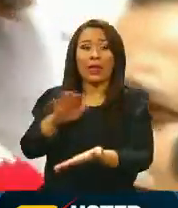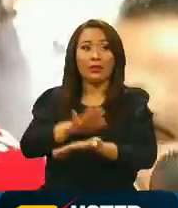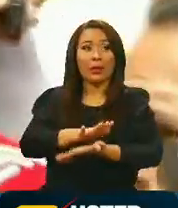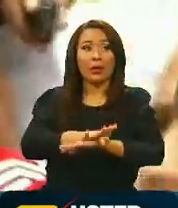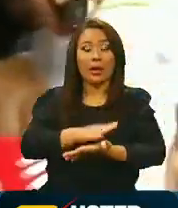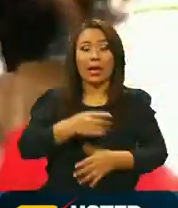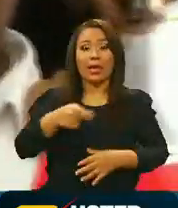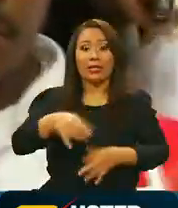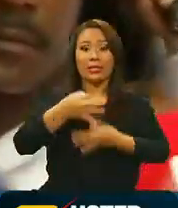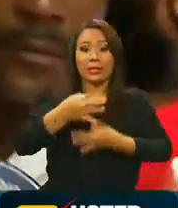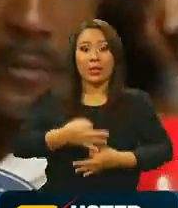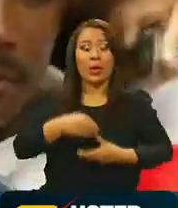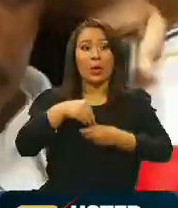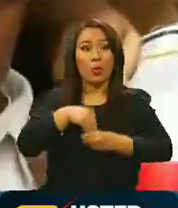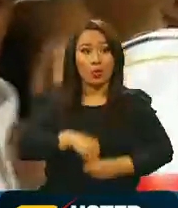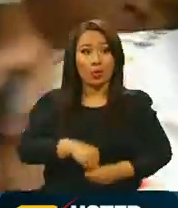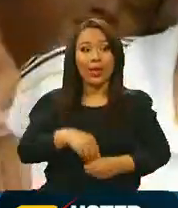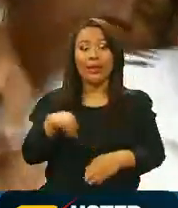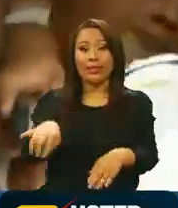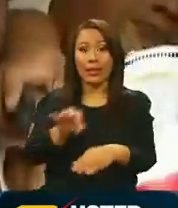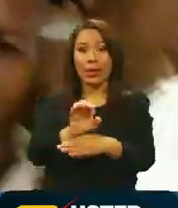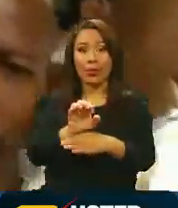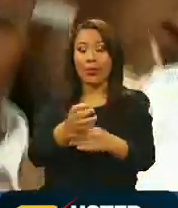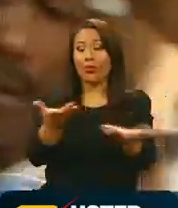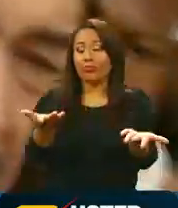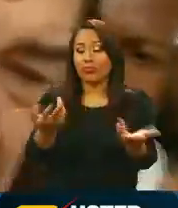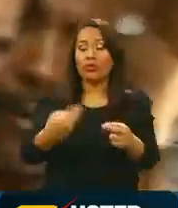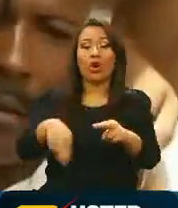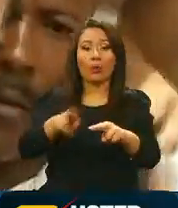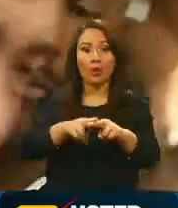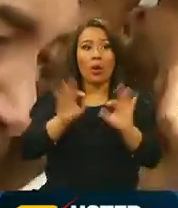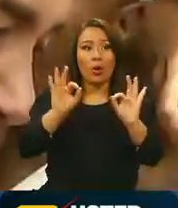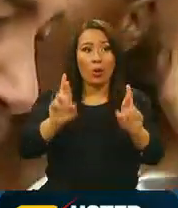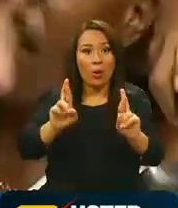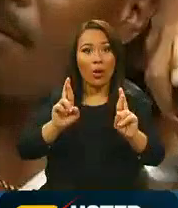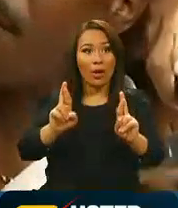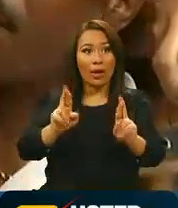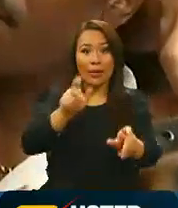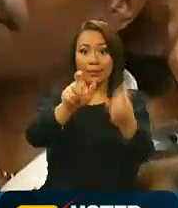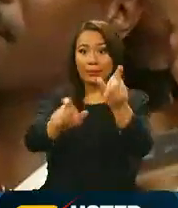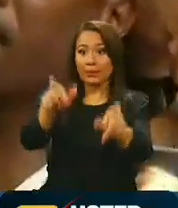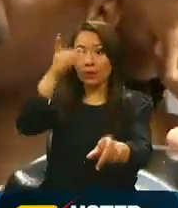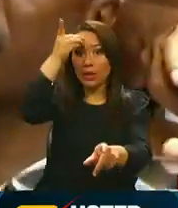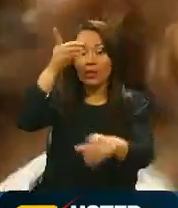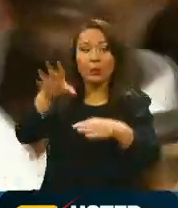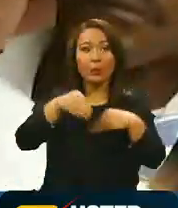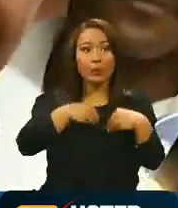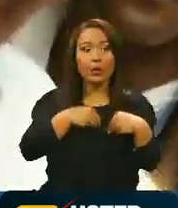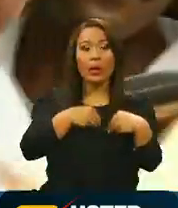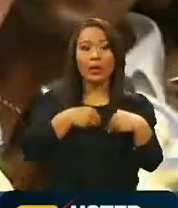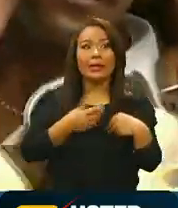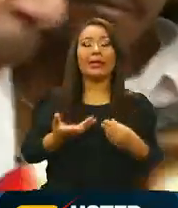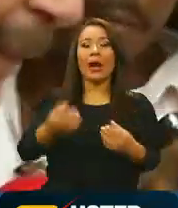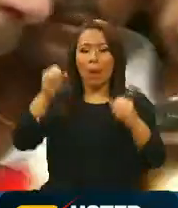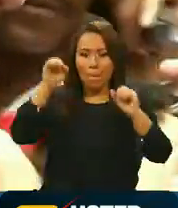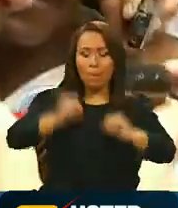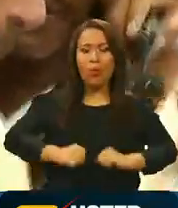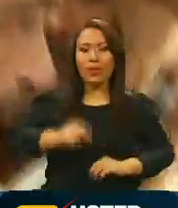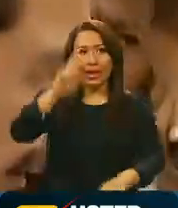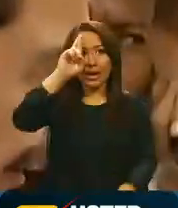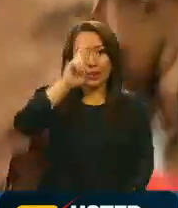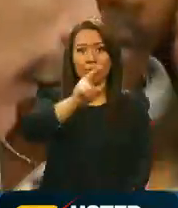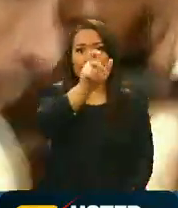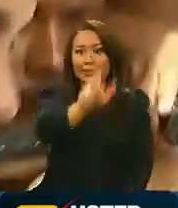ecuatoriano, con normalidad. Esperemos que así culmine y que la voluntad del pueblo ecuatoriano, expresada libremente en un sufragio que debe